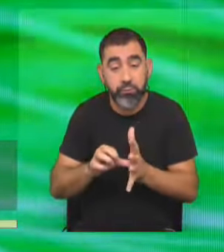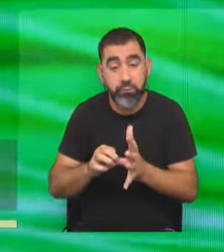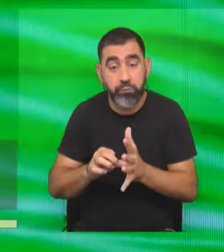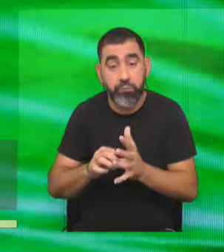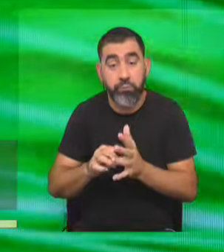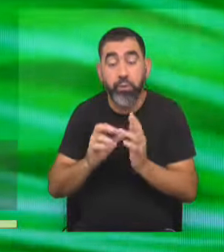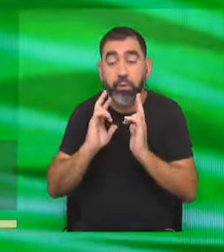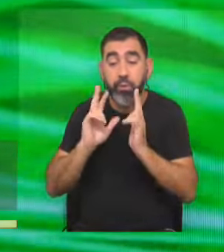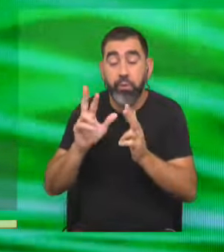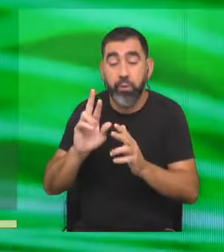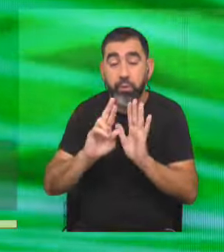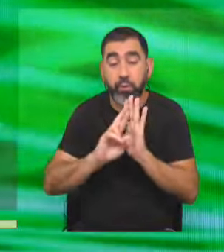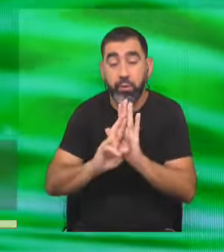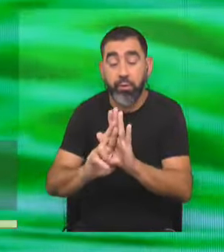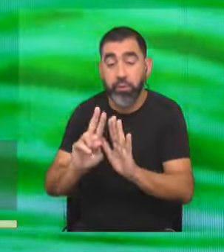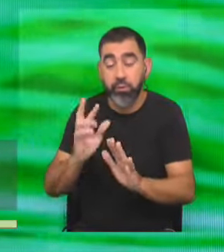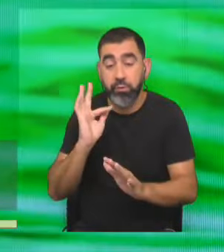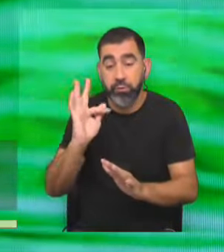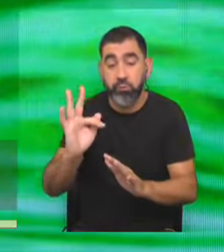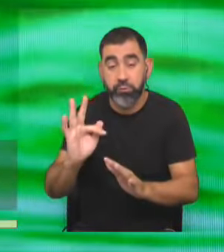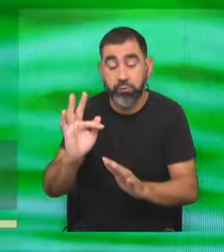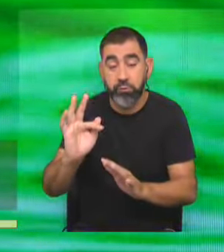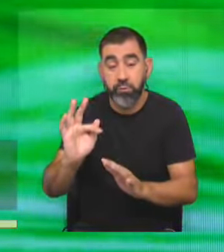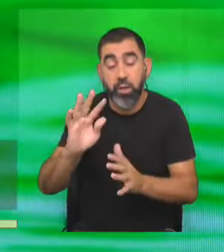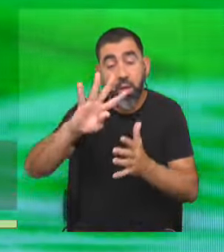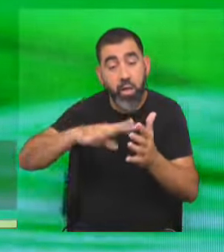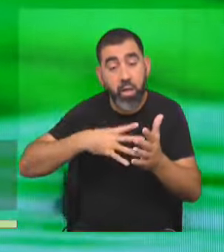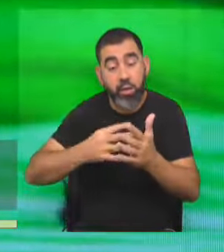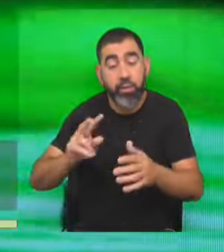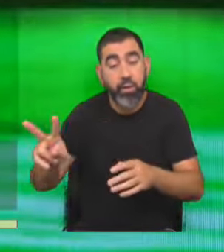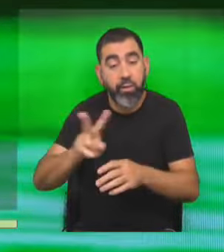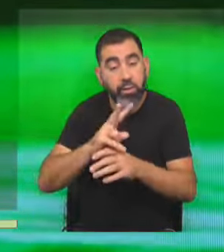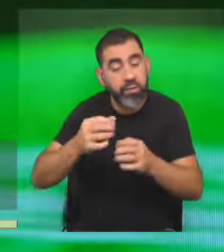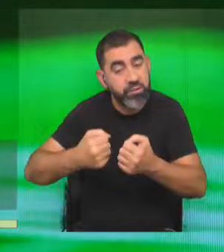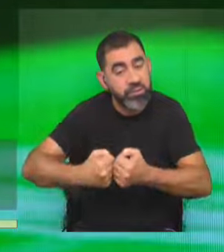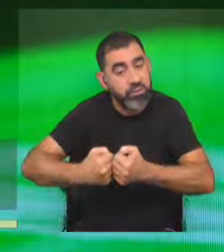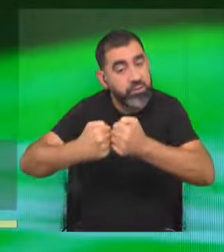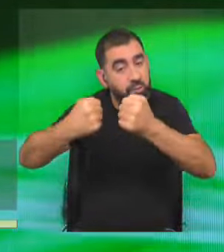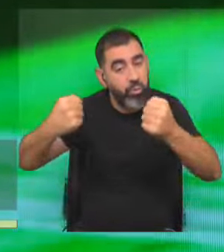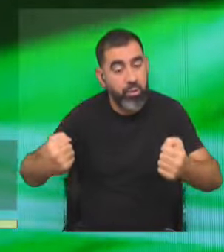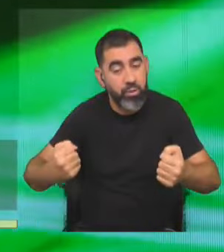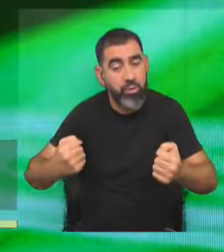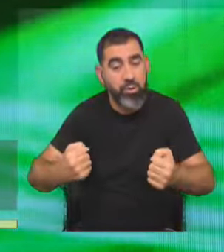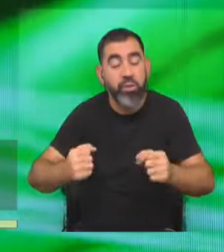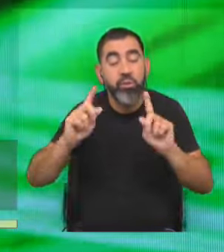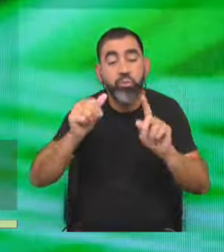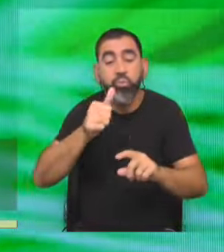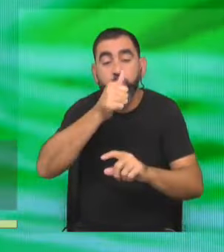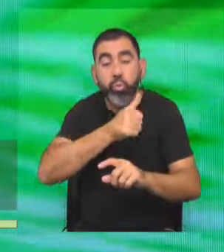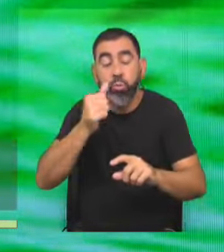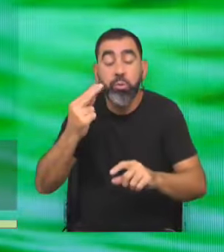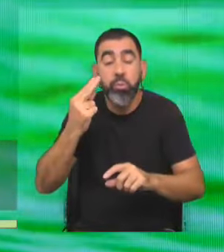a nuestros representantes futuros representantes de que la agenda de seguridad se amplíe y que tienda a resolver esos